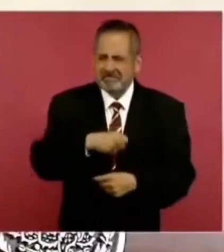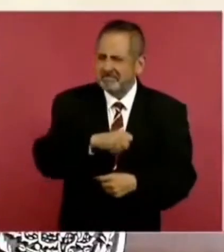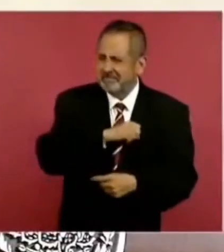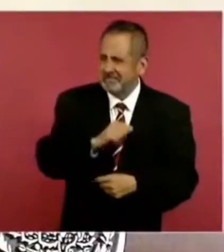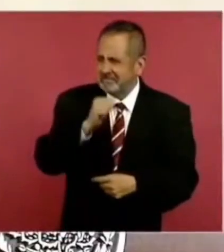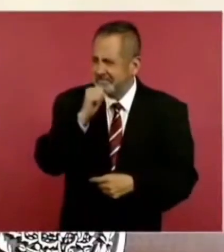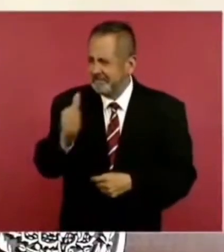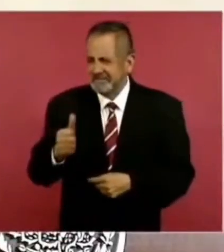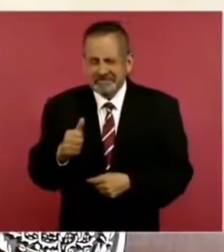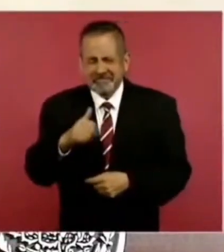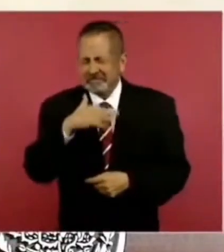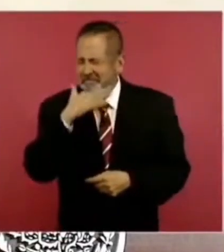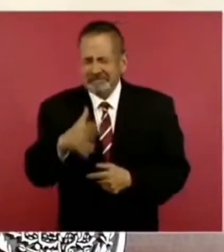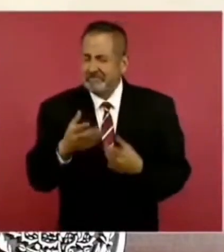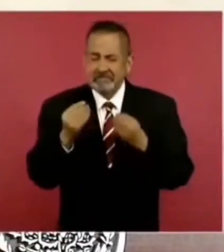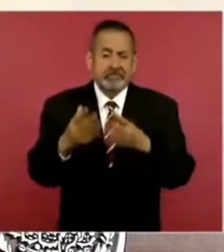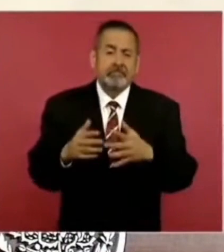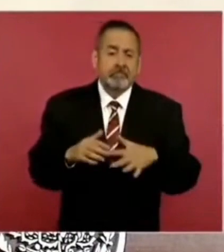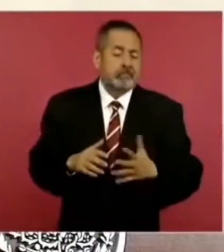No es